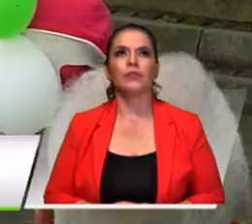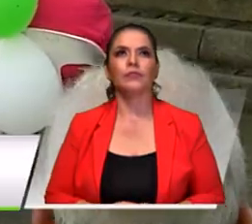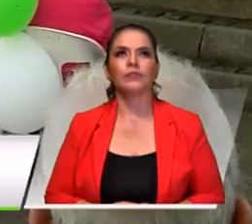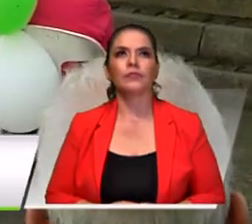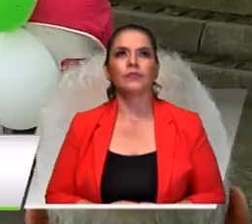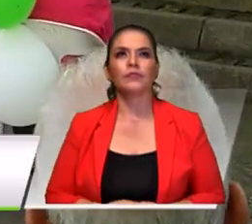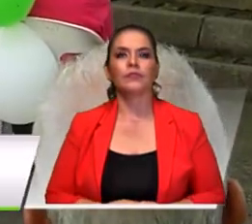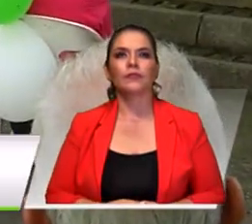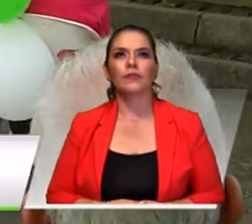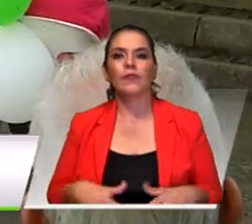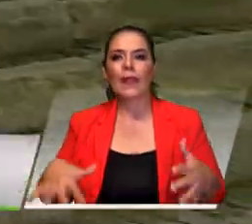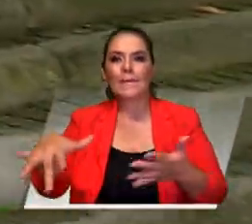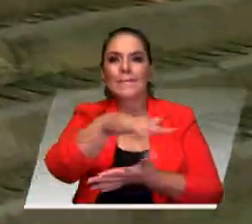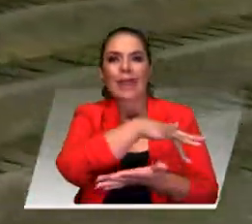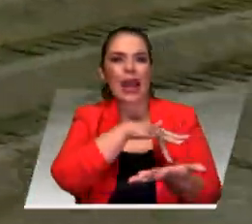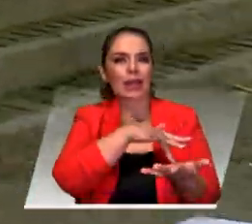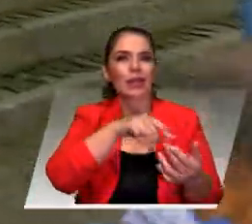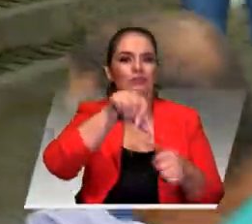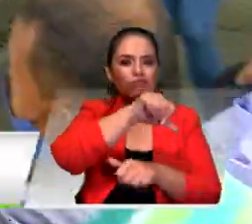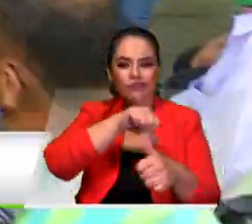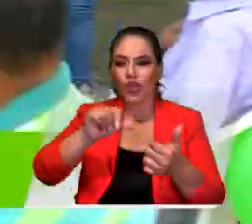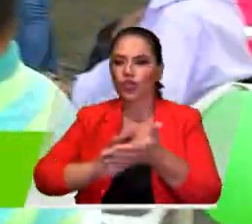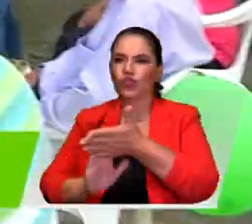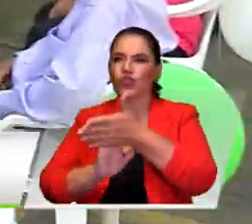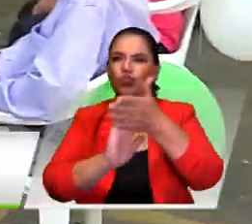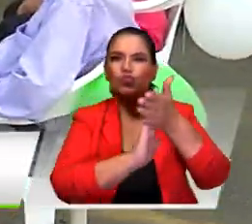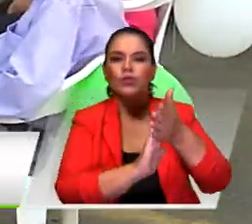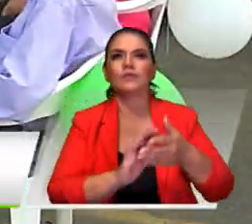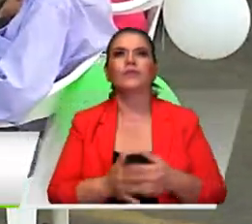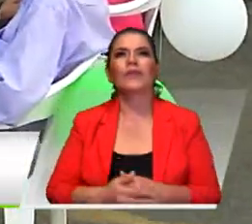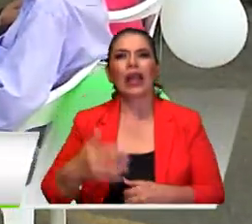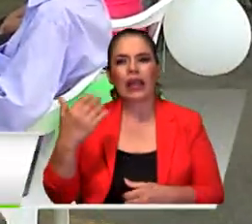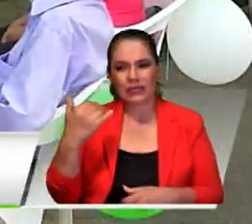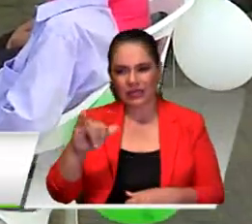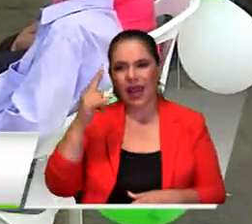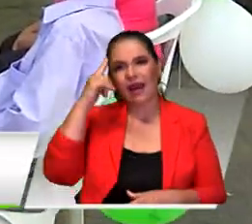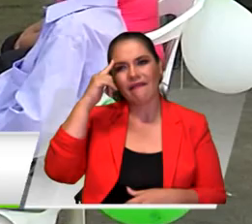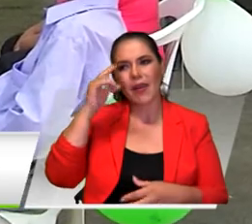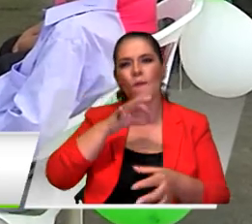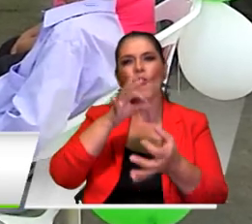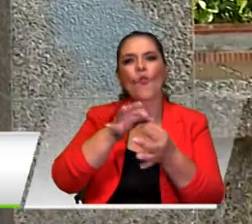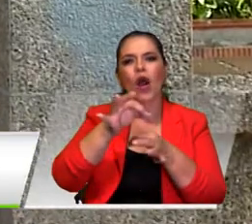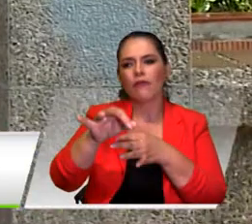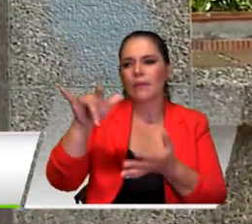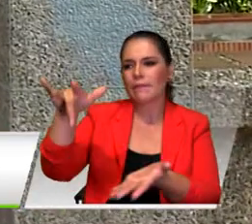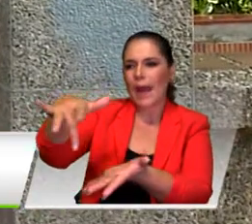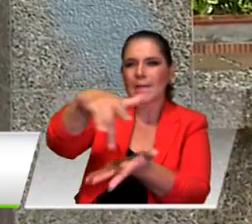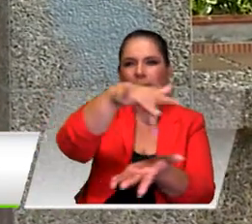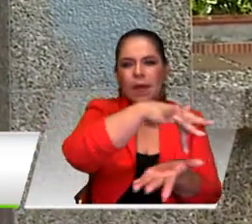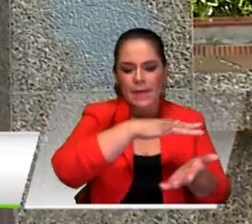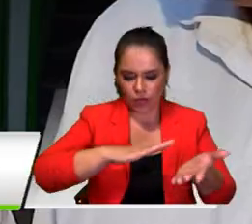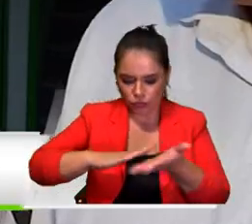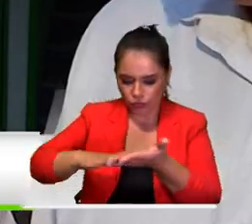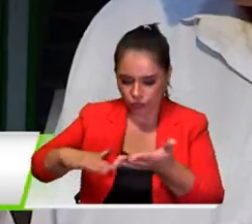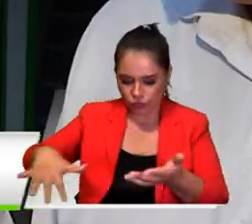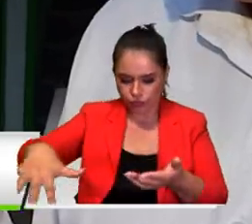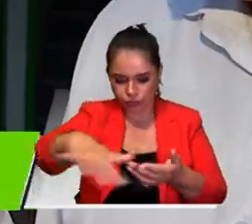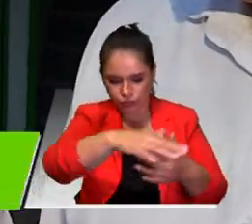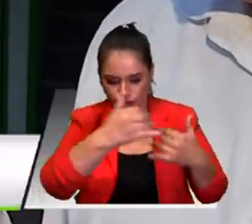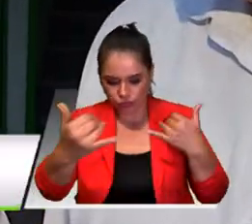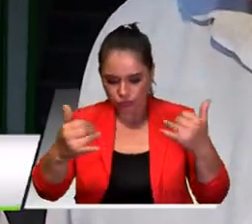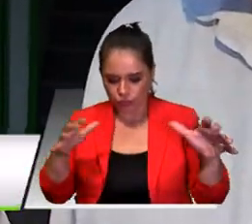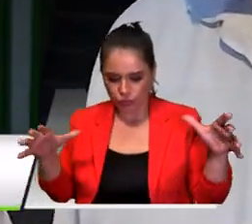de sus parques principales en lugares que por tradición son el punto de encuentro de sus habitantes además de